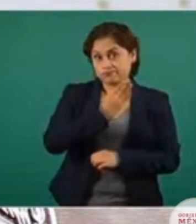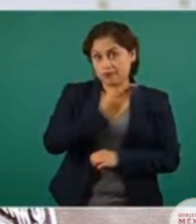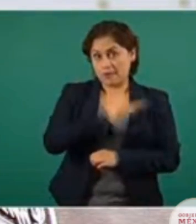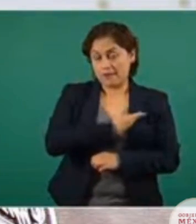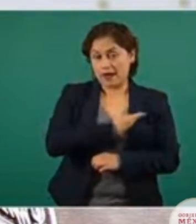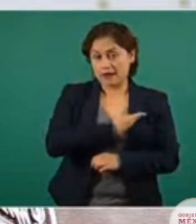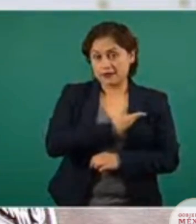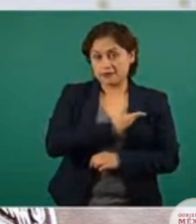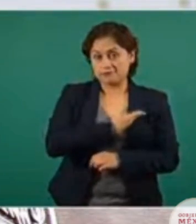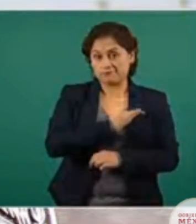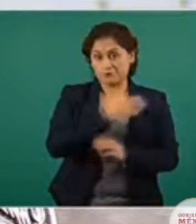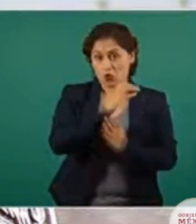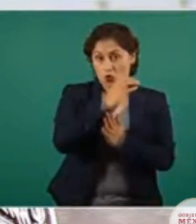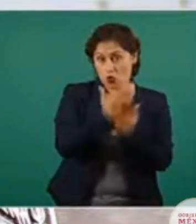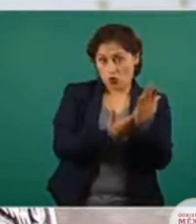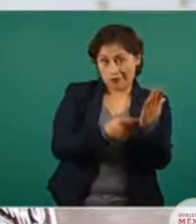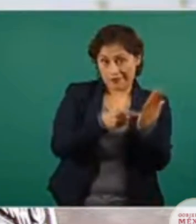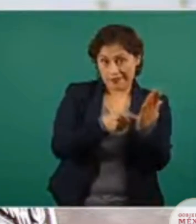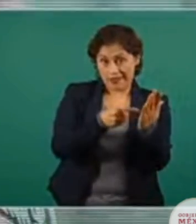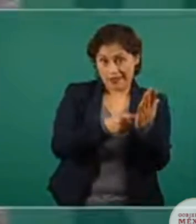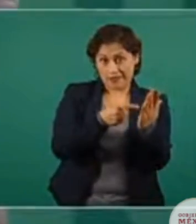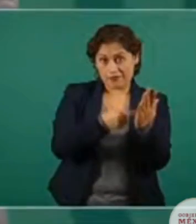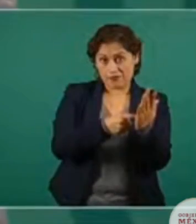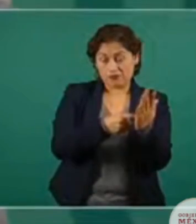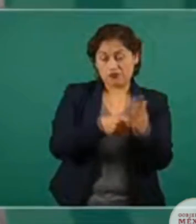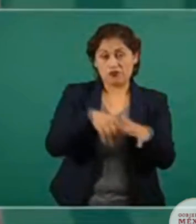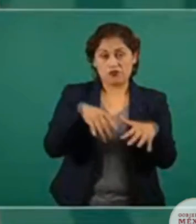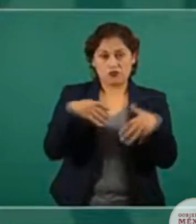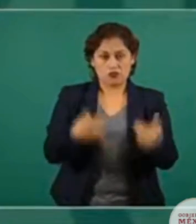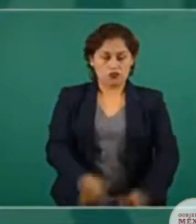contratos jugosísimos, muy buenos